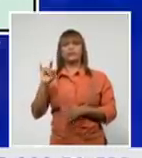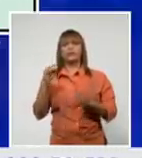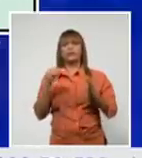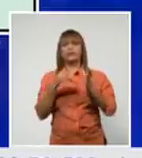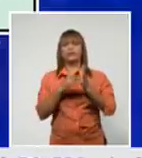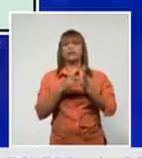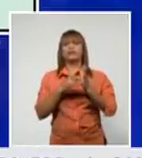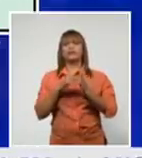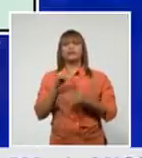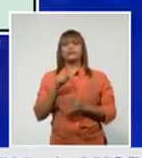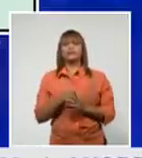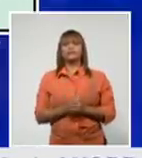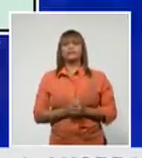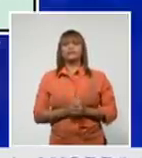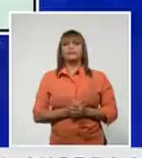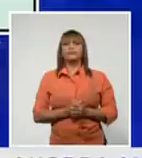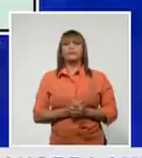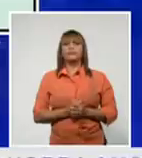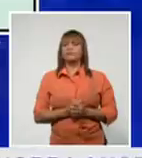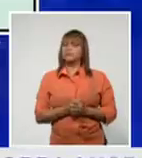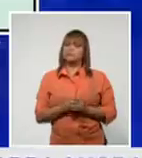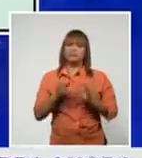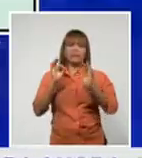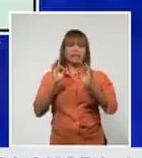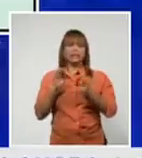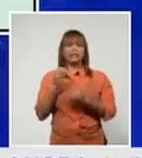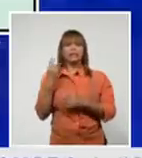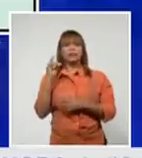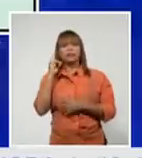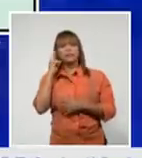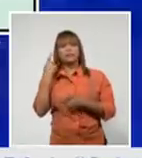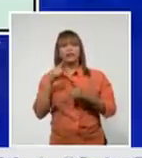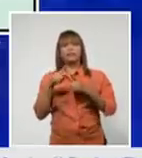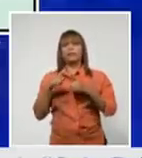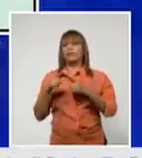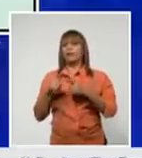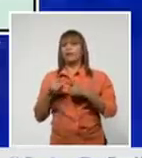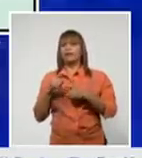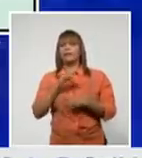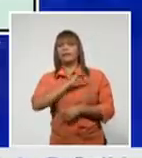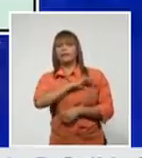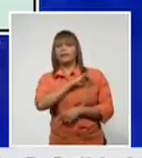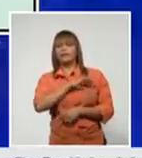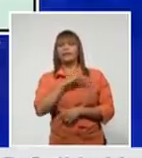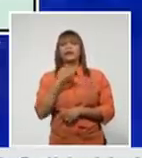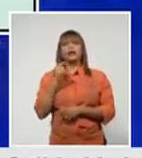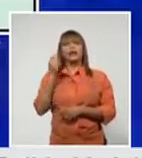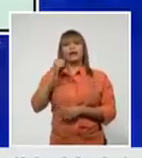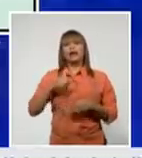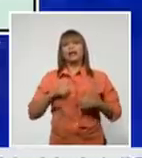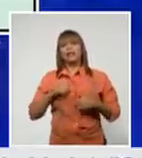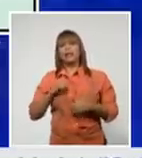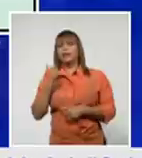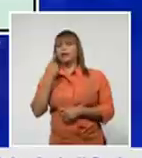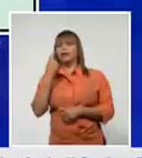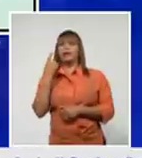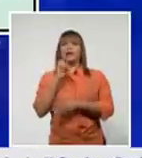829.676 confirmados, y así Perú, Argentina, México, Chile, Canadá, Ecuador, Bolivia,